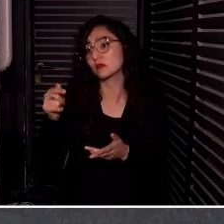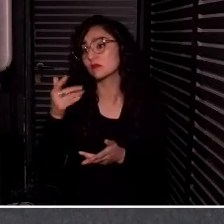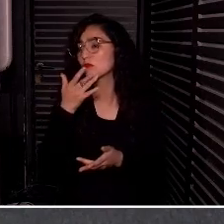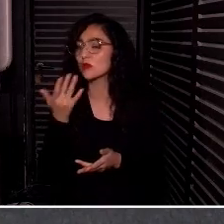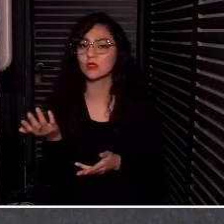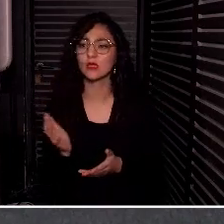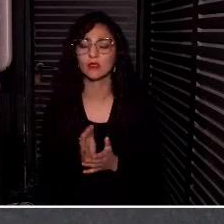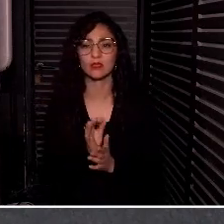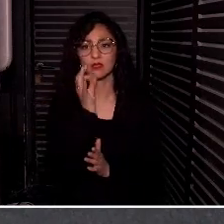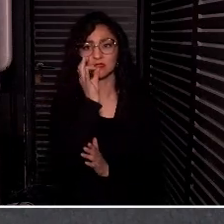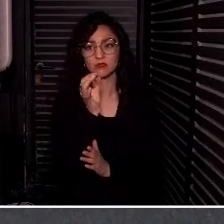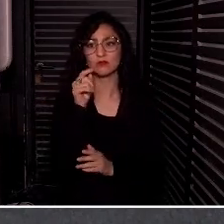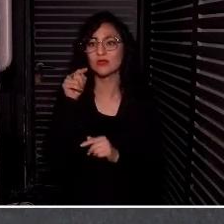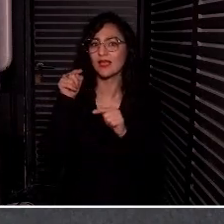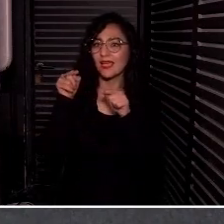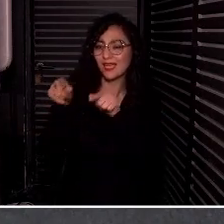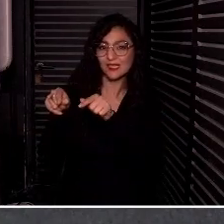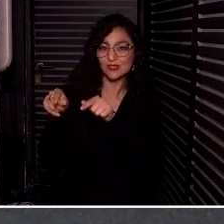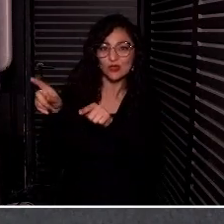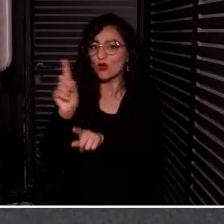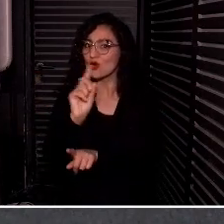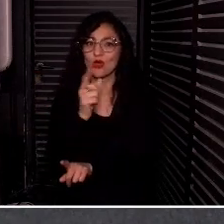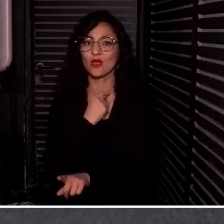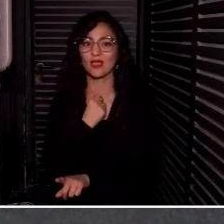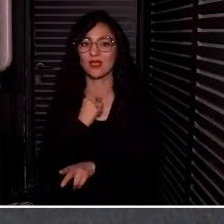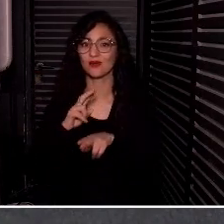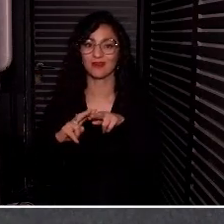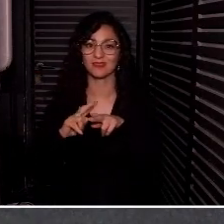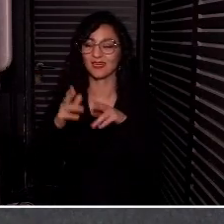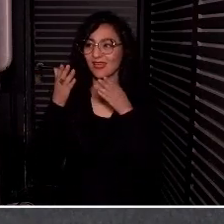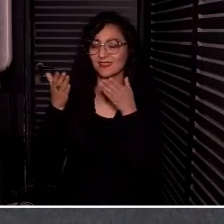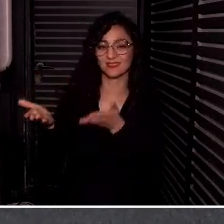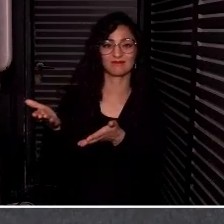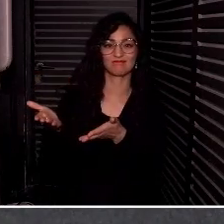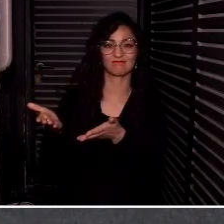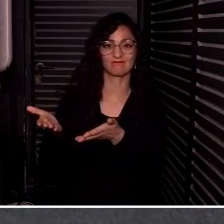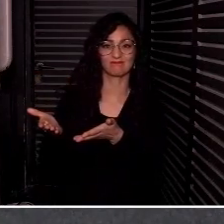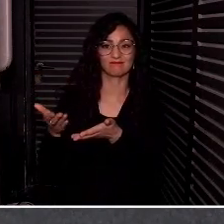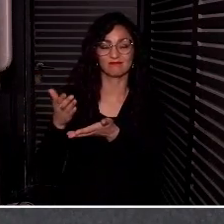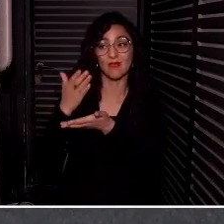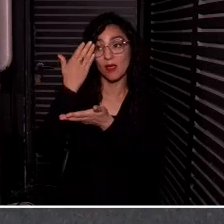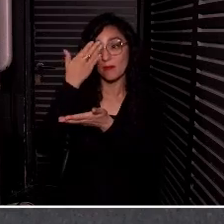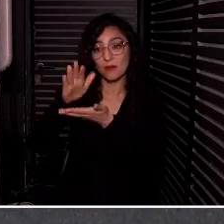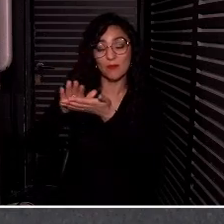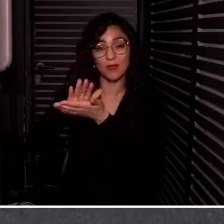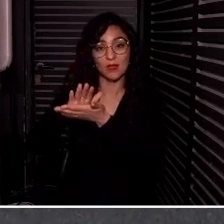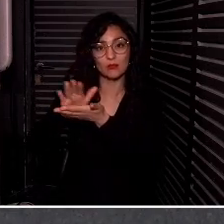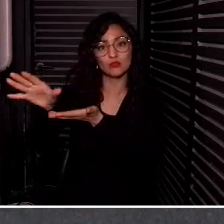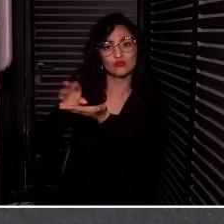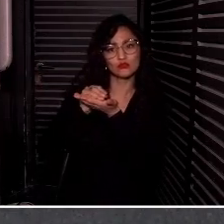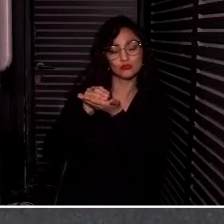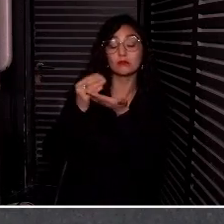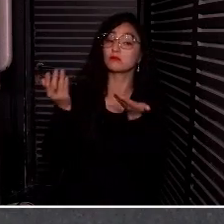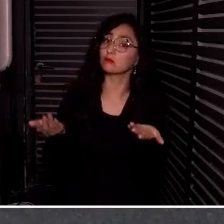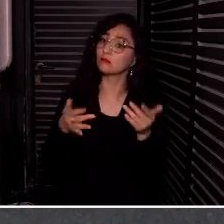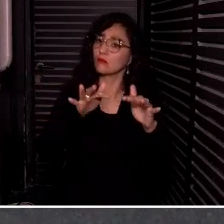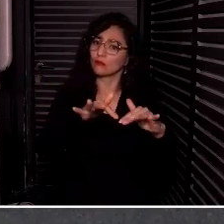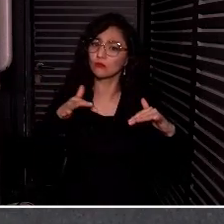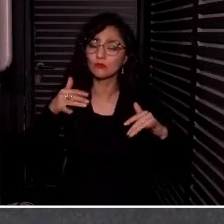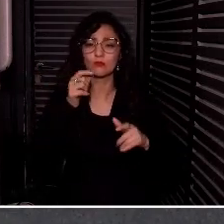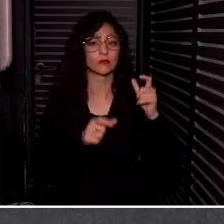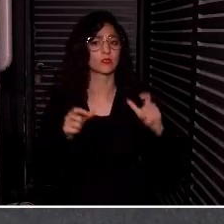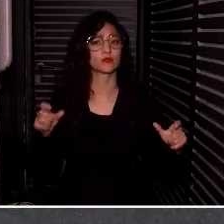qué decía porque eso es lo que yo no quiero hacer entonces las audiencias tienen mucho conocimiento